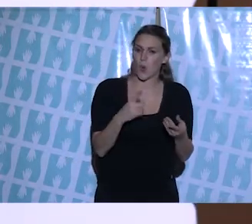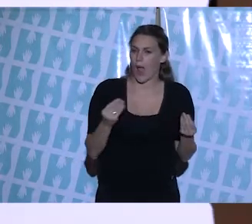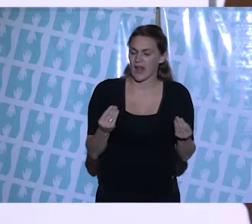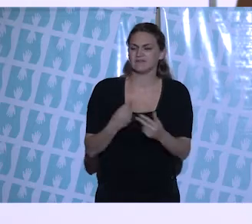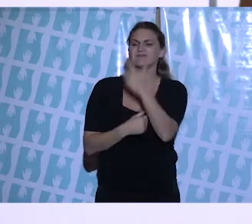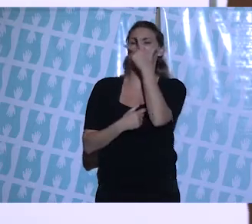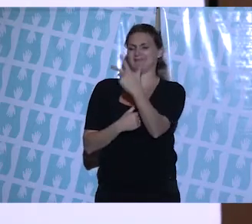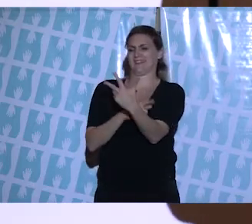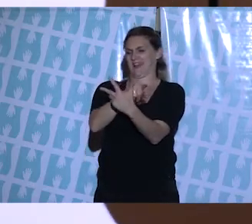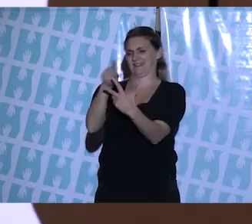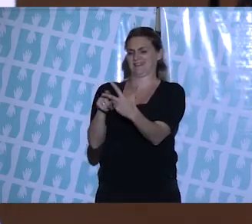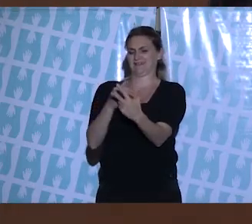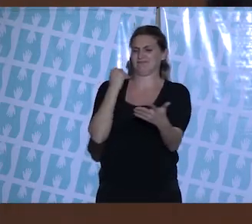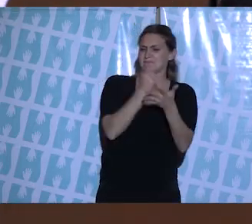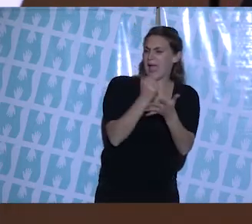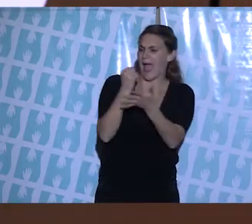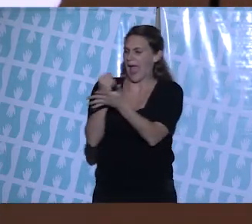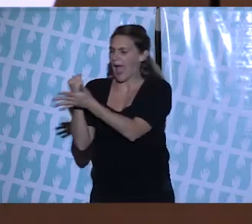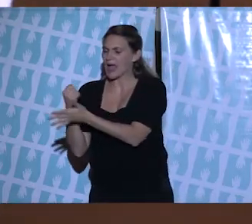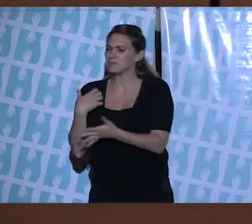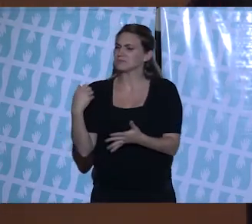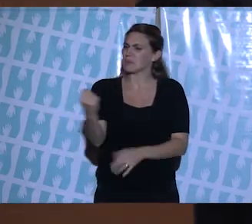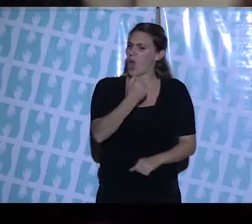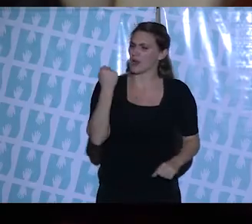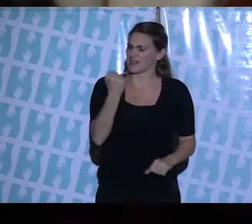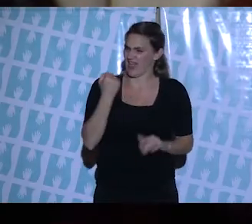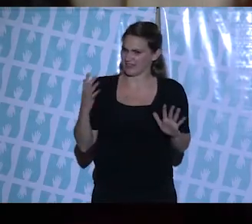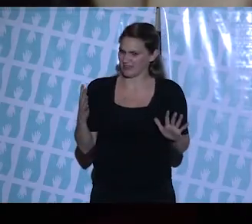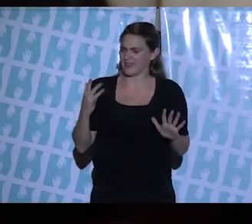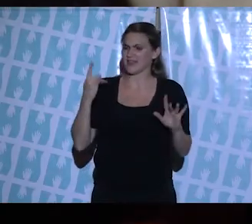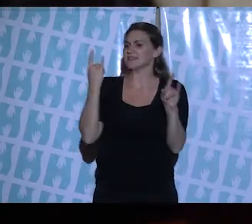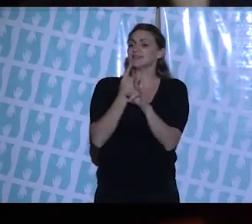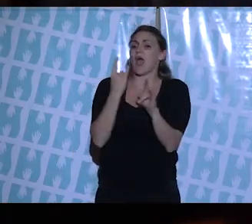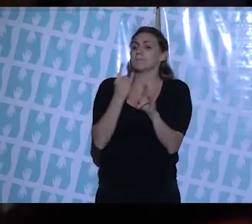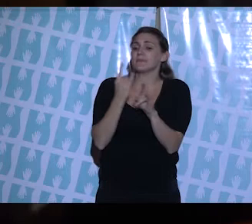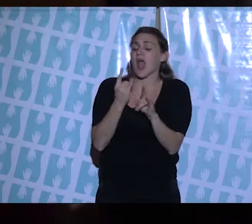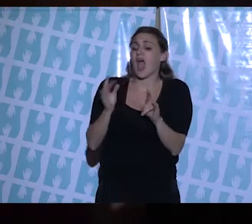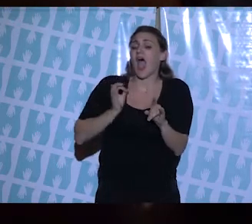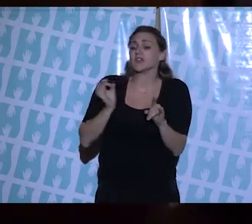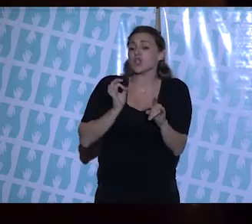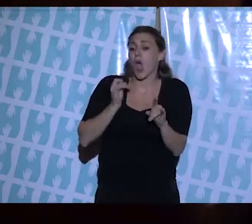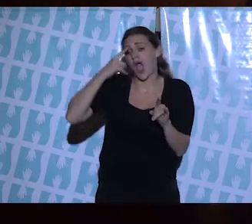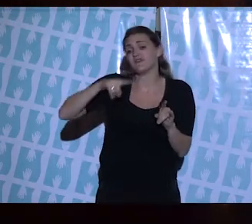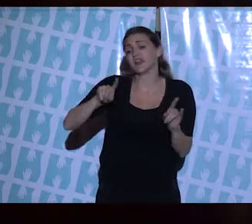históricos que se han dado curiosamente siempre en un año terminado en 7.